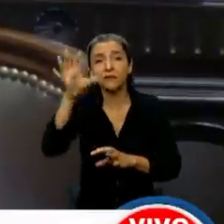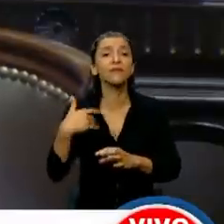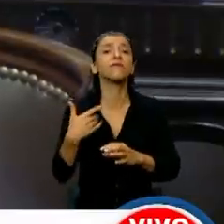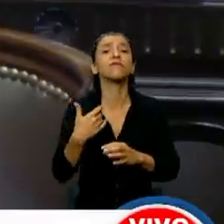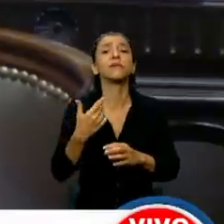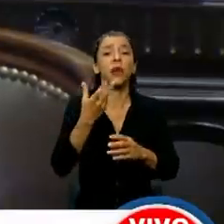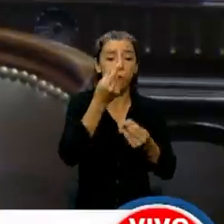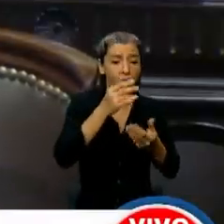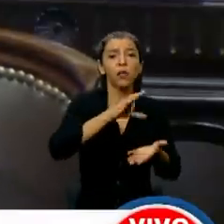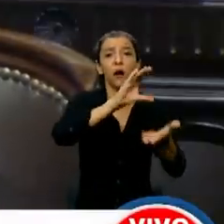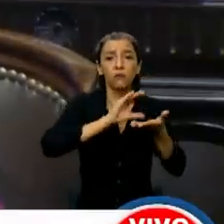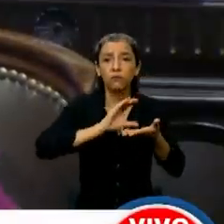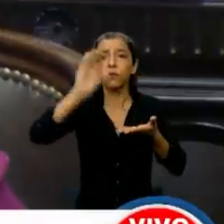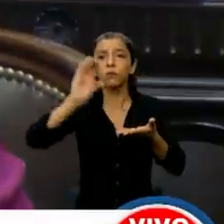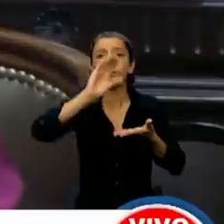de sus habitantes